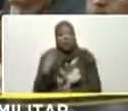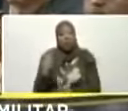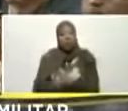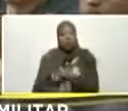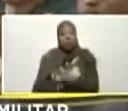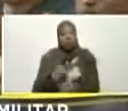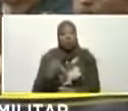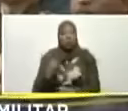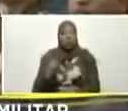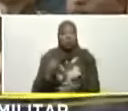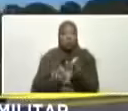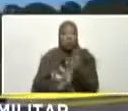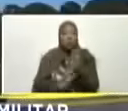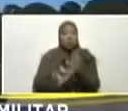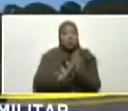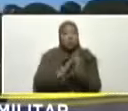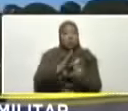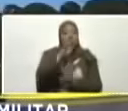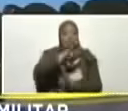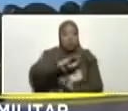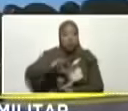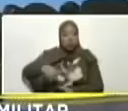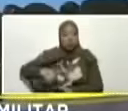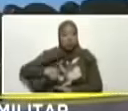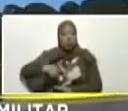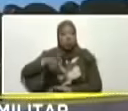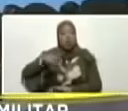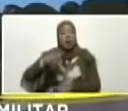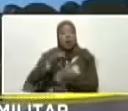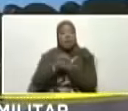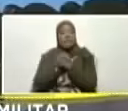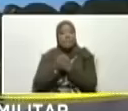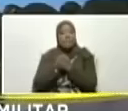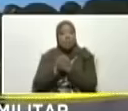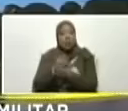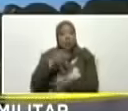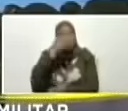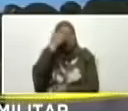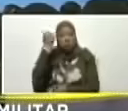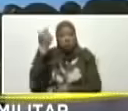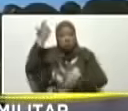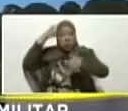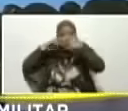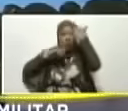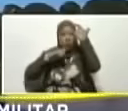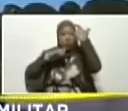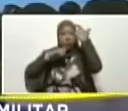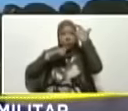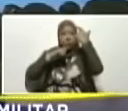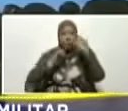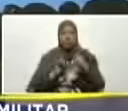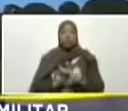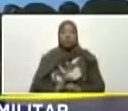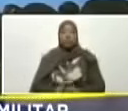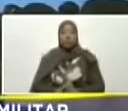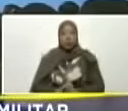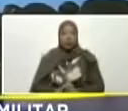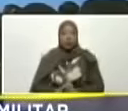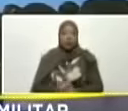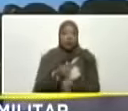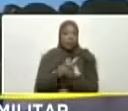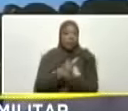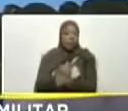nueva de nuestro inolvidable y amado comandante supremo Hugo Rafael Chávez